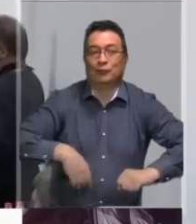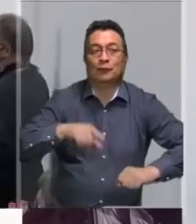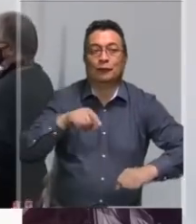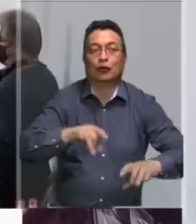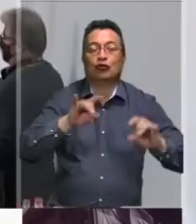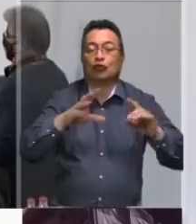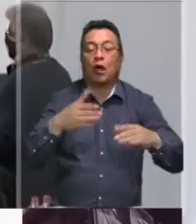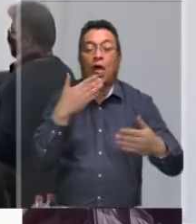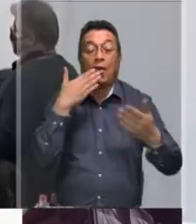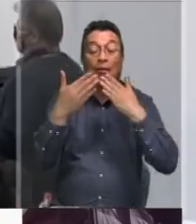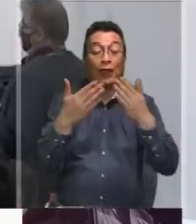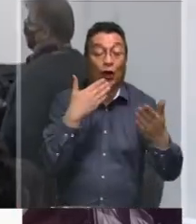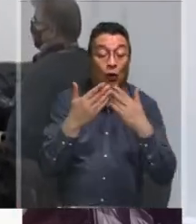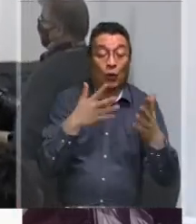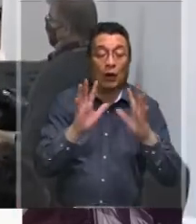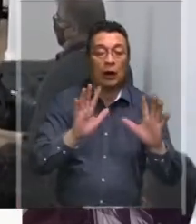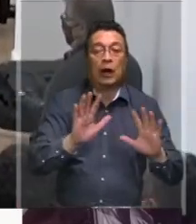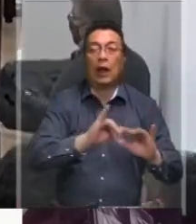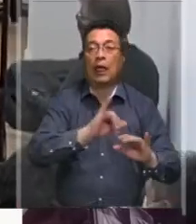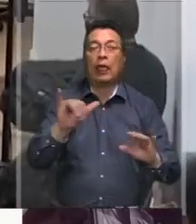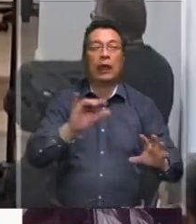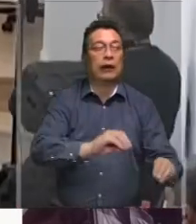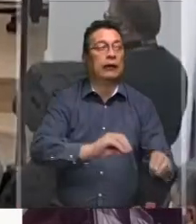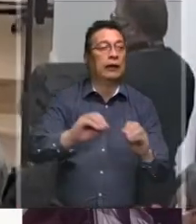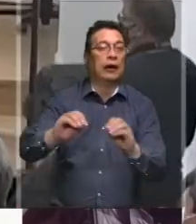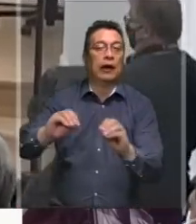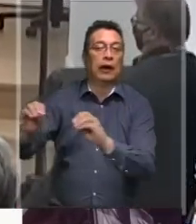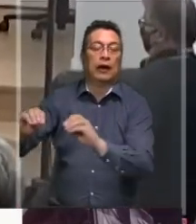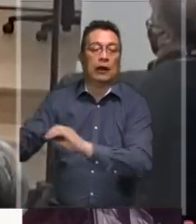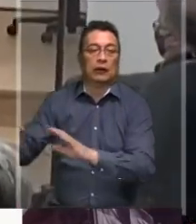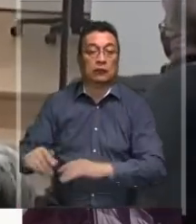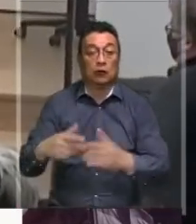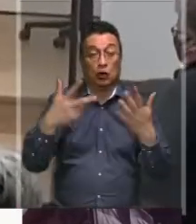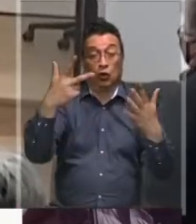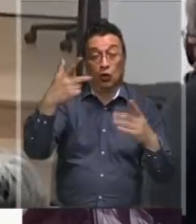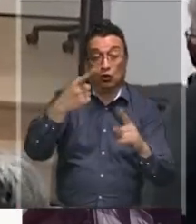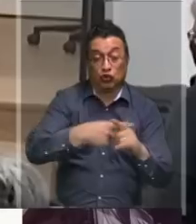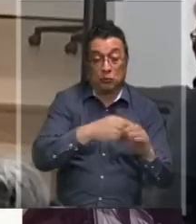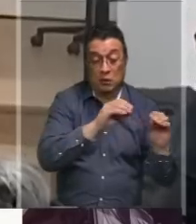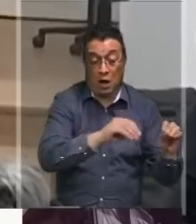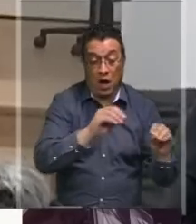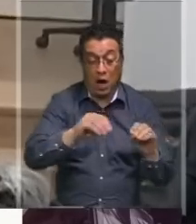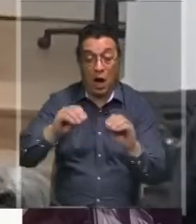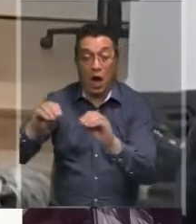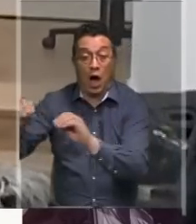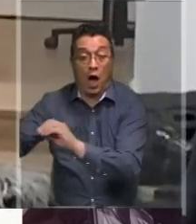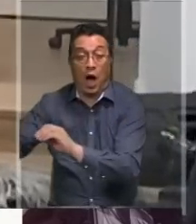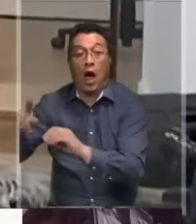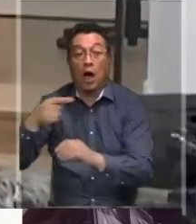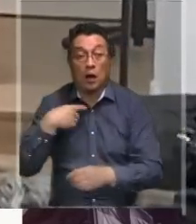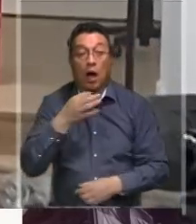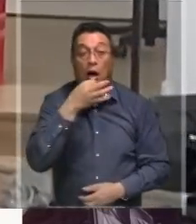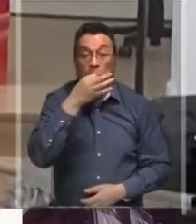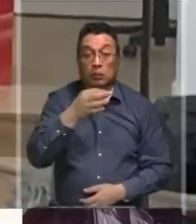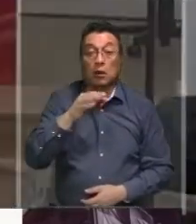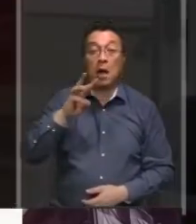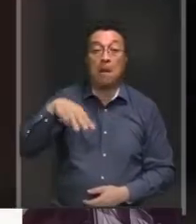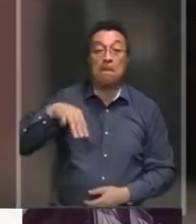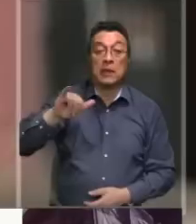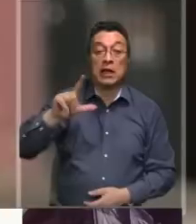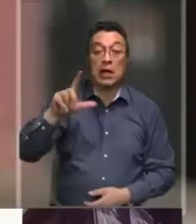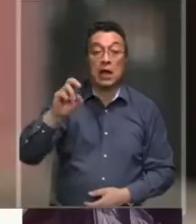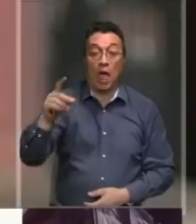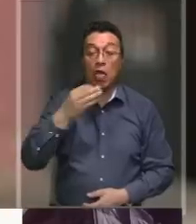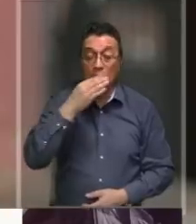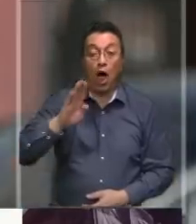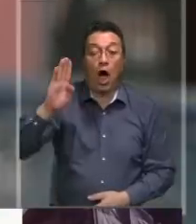esta discusión clave para más adelante. 8 meses han pasado, pero el compromiso de Pablo Milad sigue en deuda.